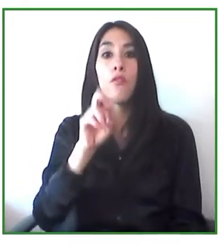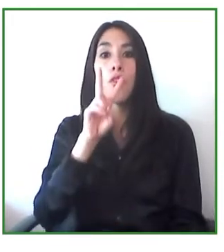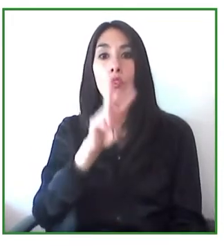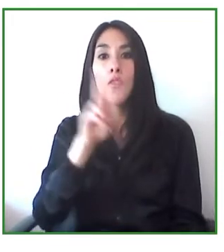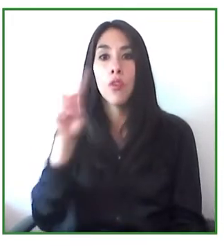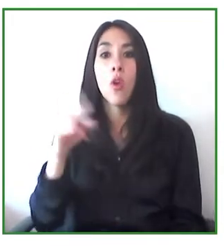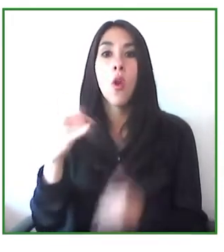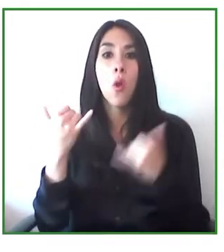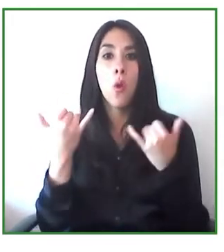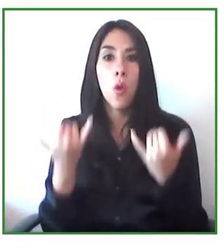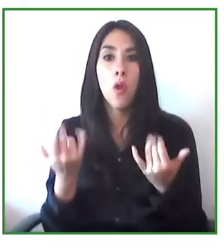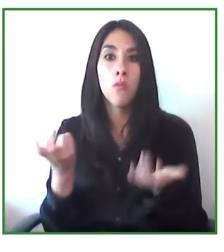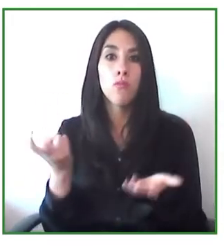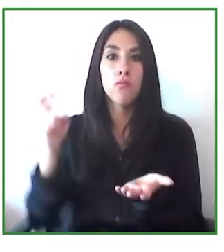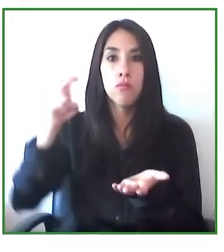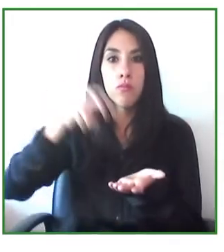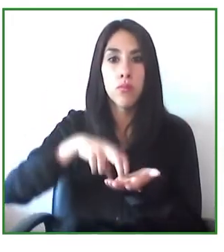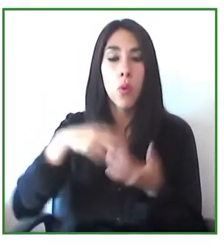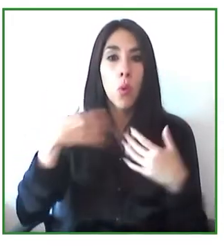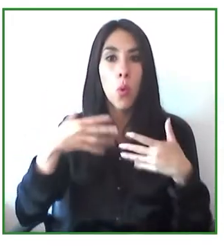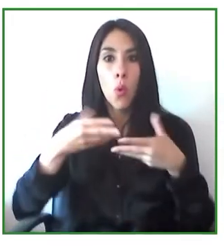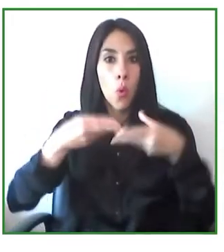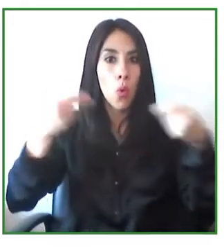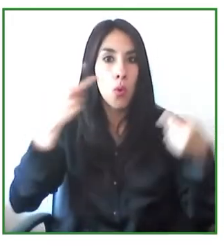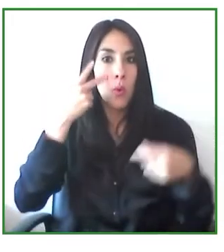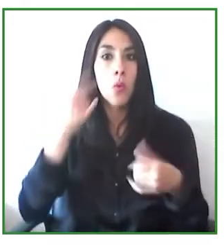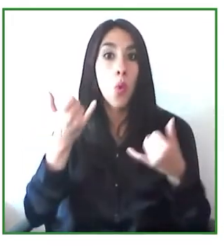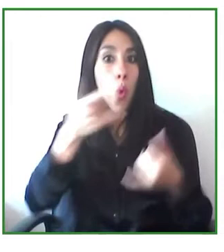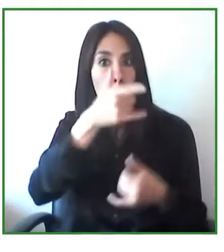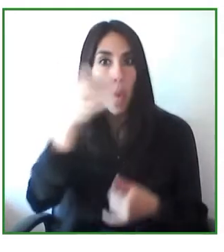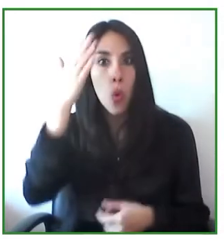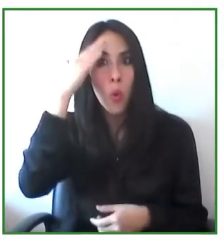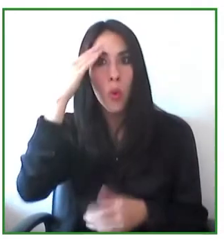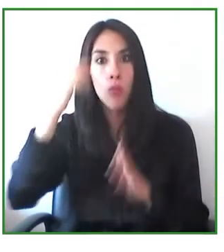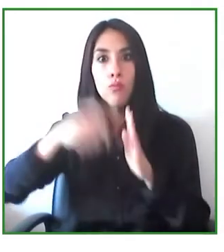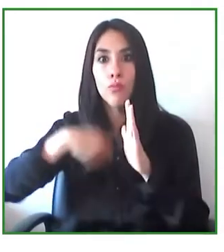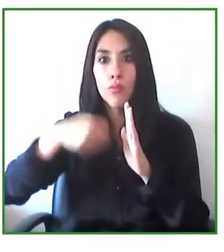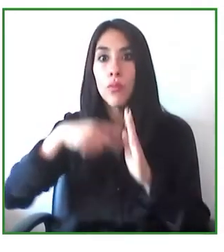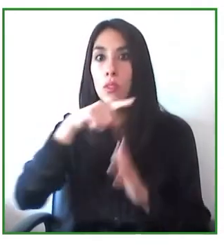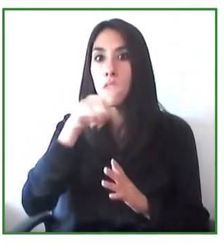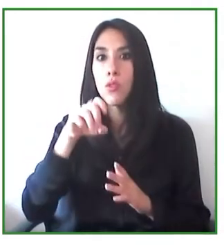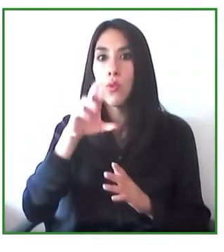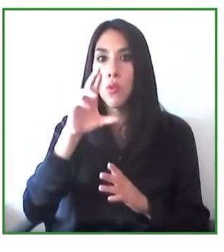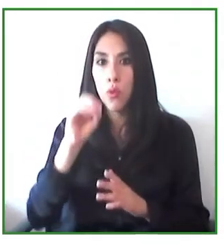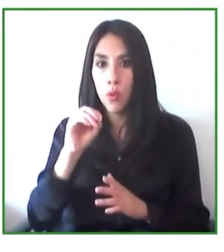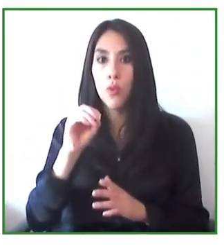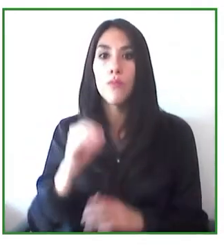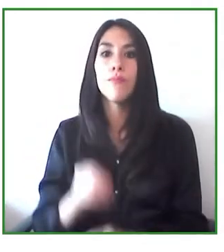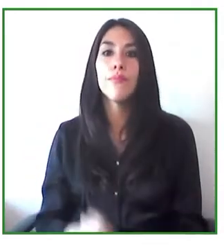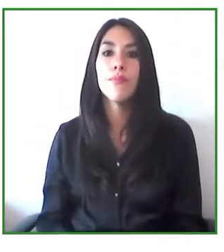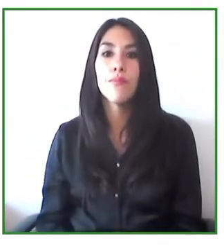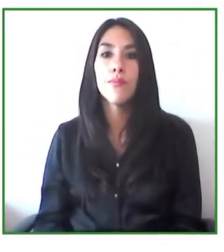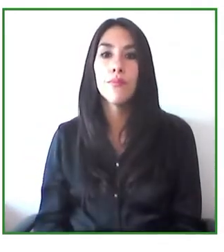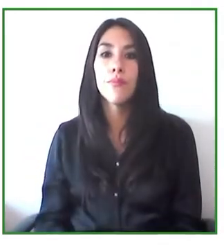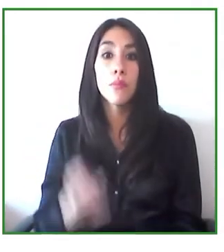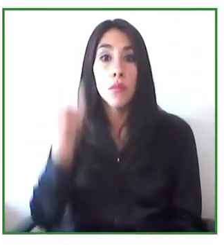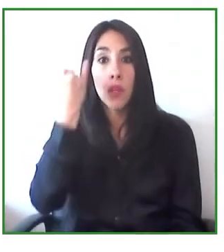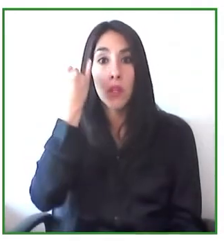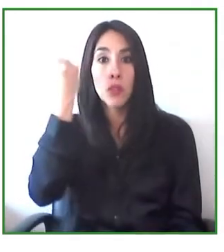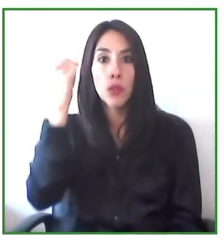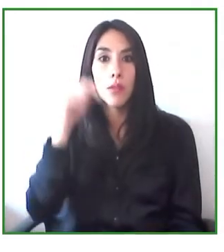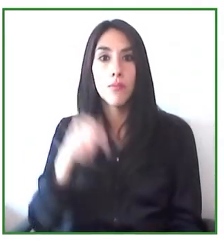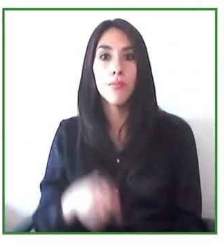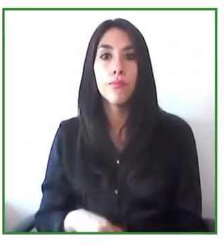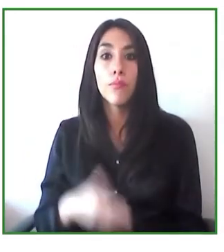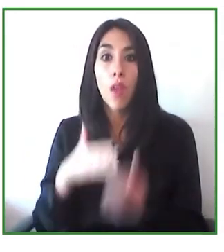programa ICT es una iniciativa dirigida por el proyecto Pacto de Productividad Chile en alianza con Zero Project y financiada